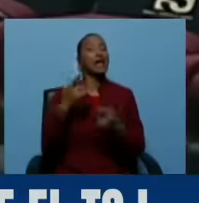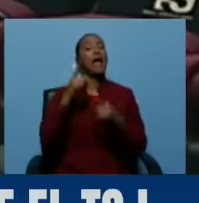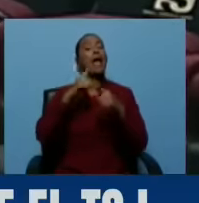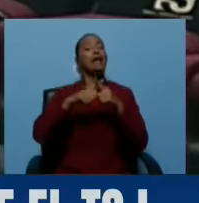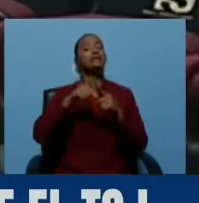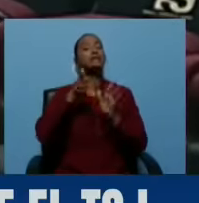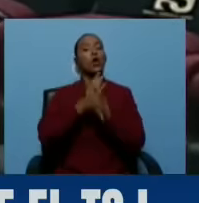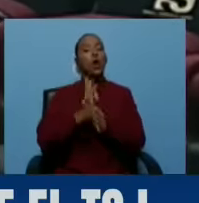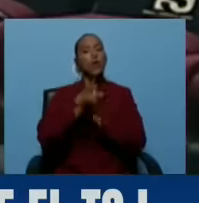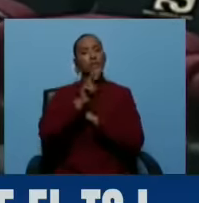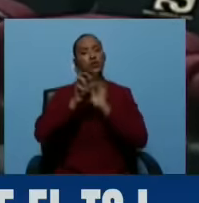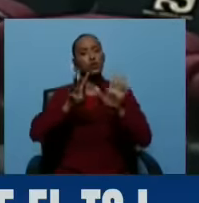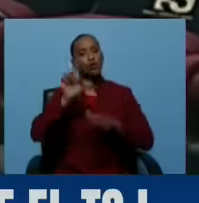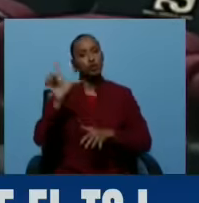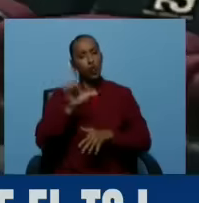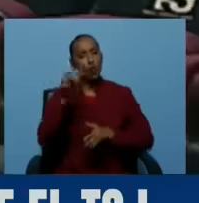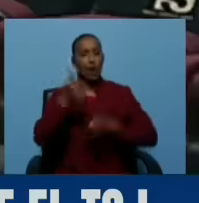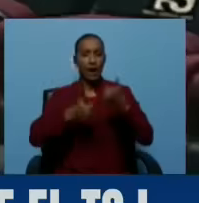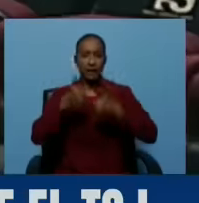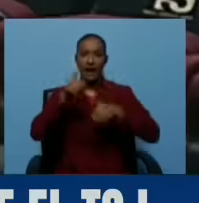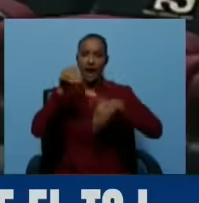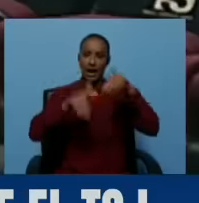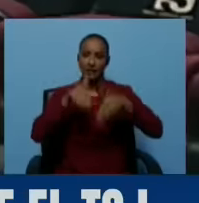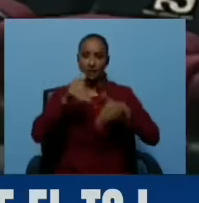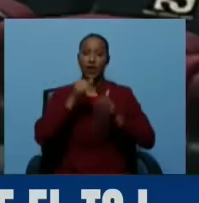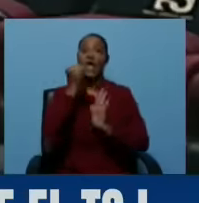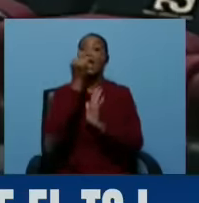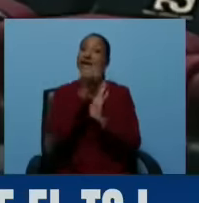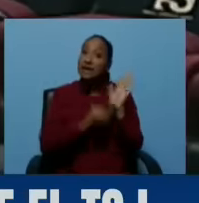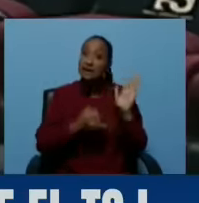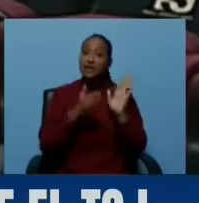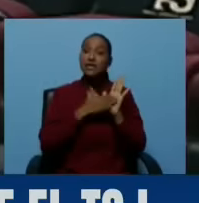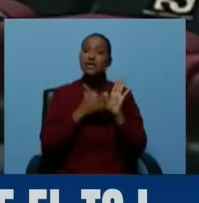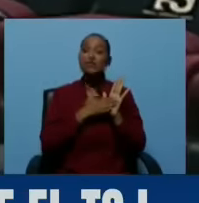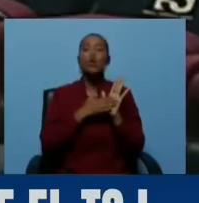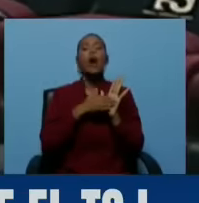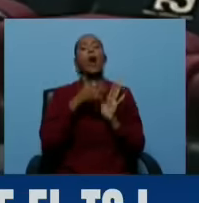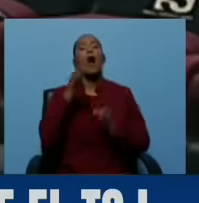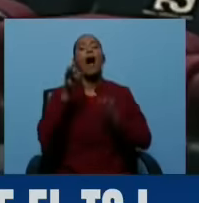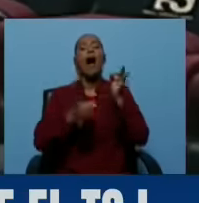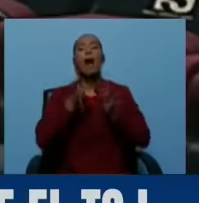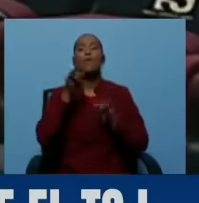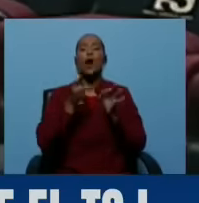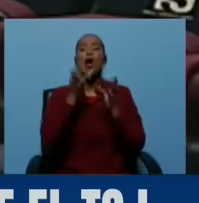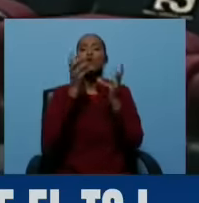abogado Jorman Aguiar Díaz, inscrito en el Impreabogado bajo el número